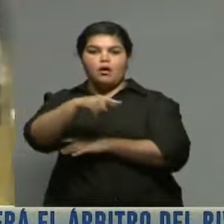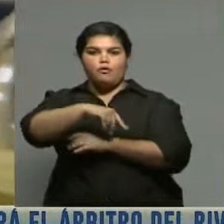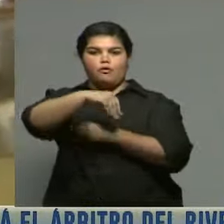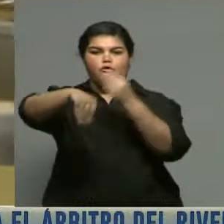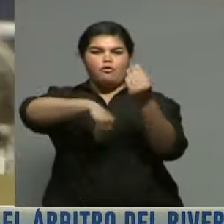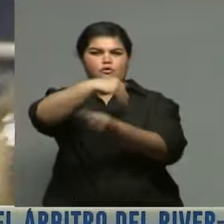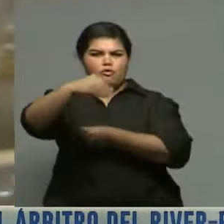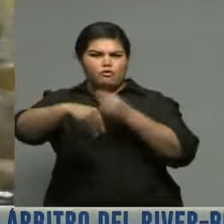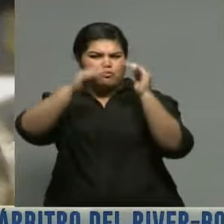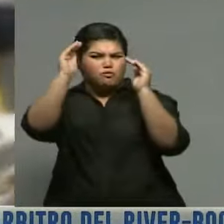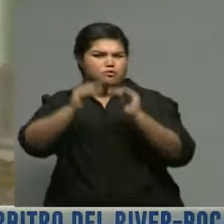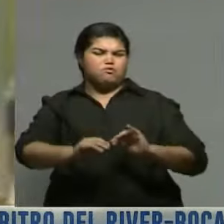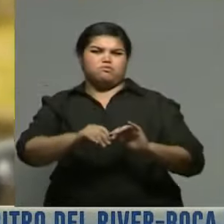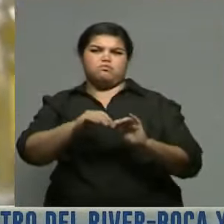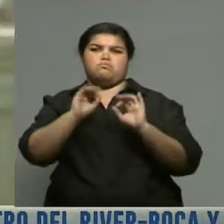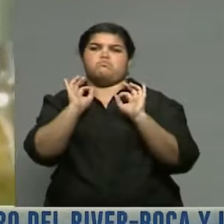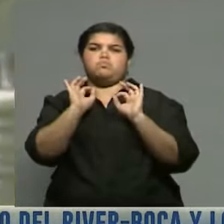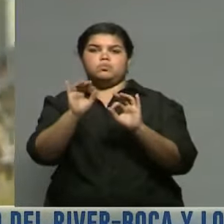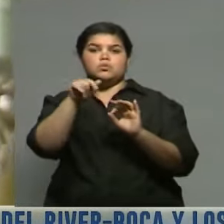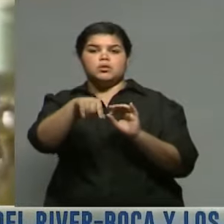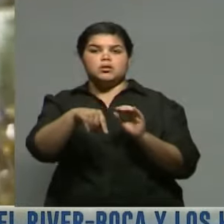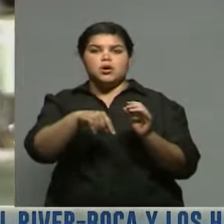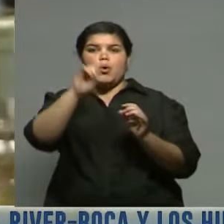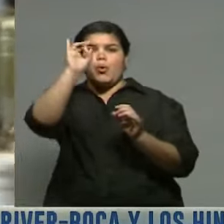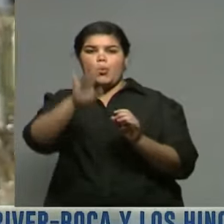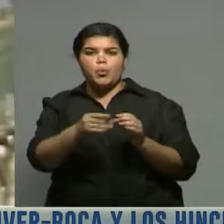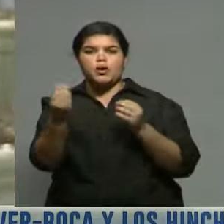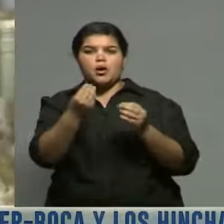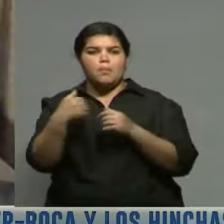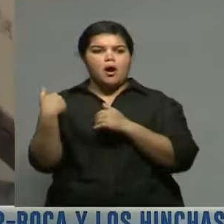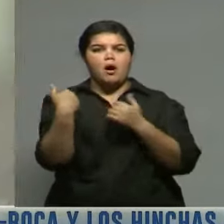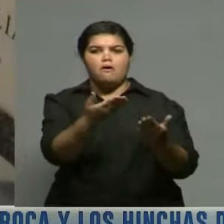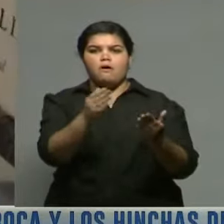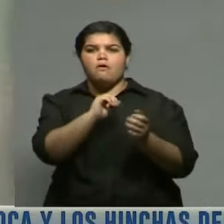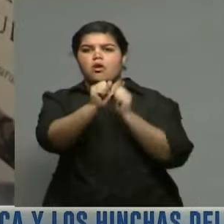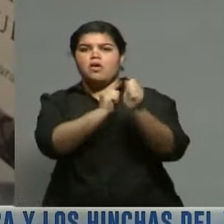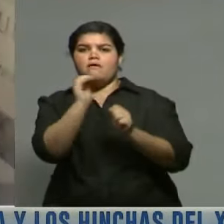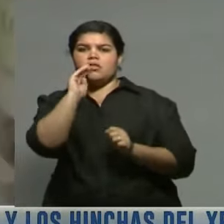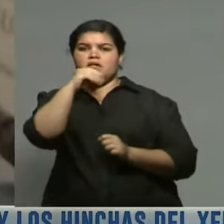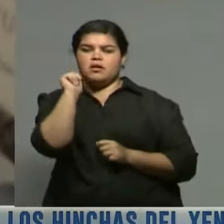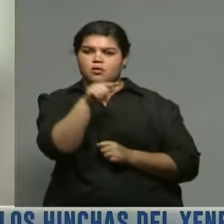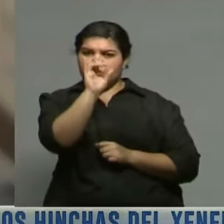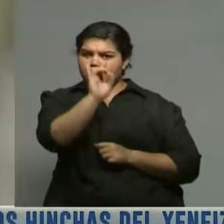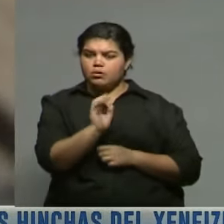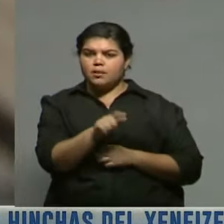viven única, exclusivamente de y para la vitivinicultura. Bien. Esto